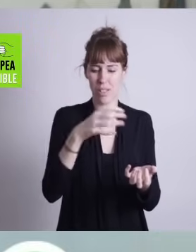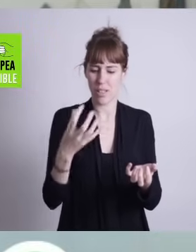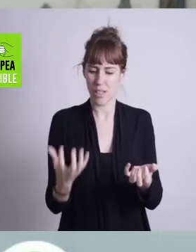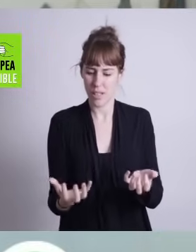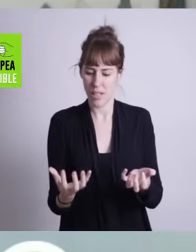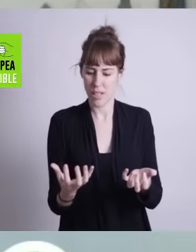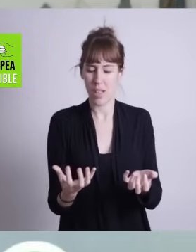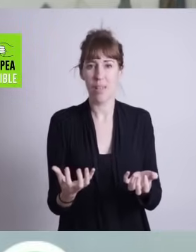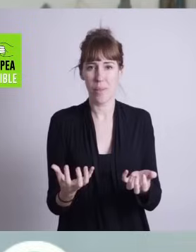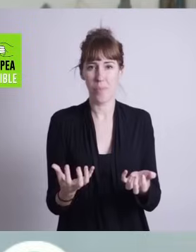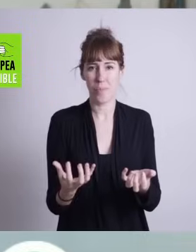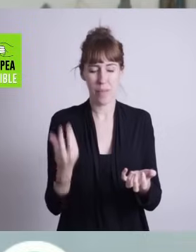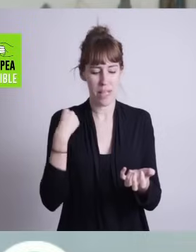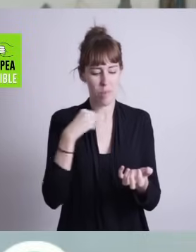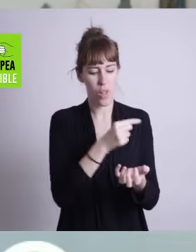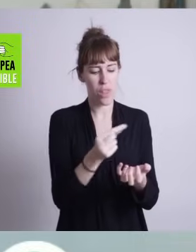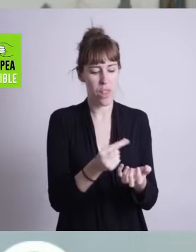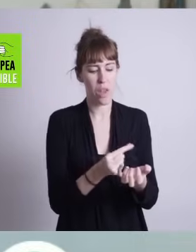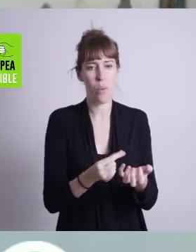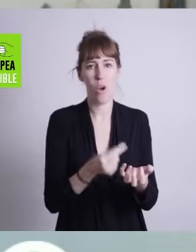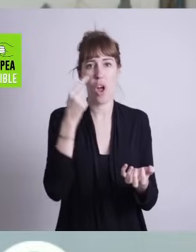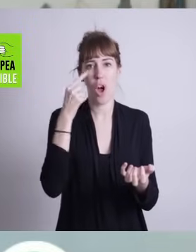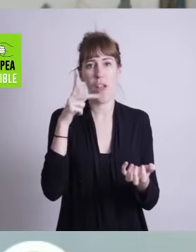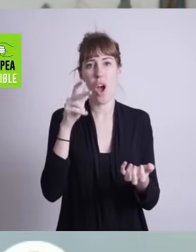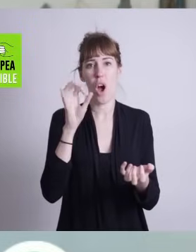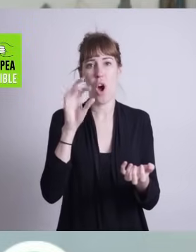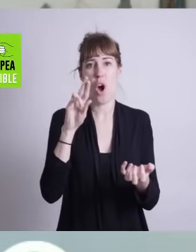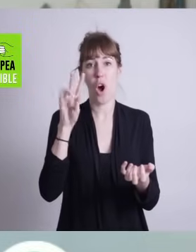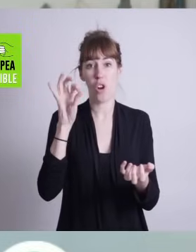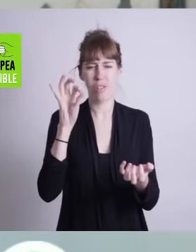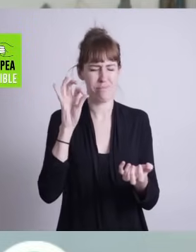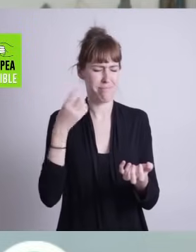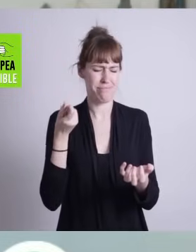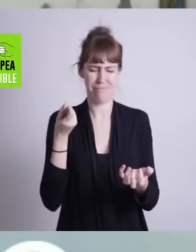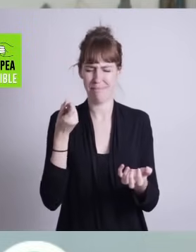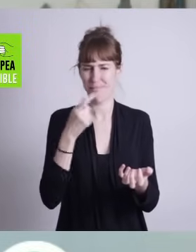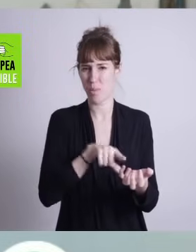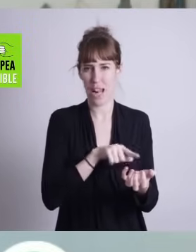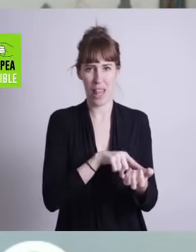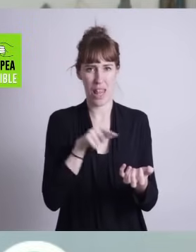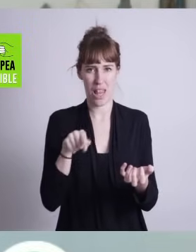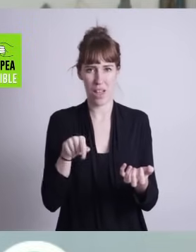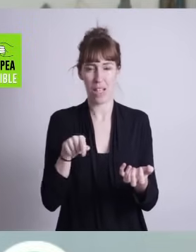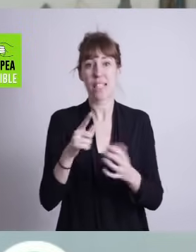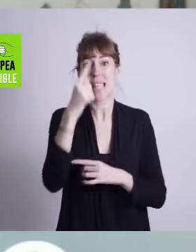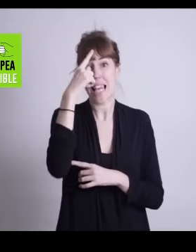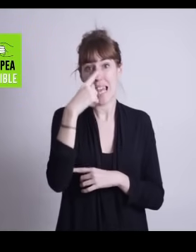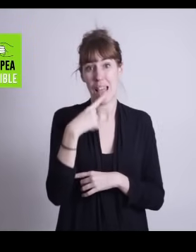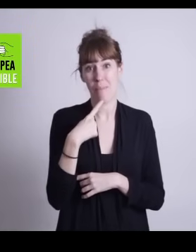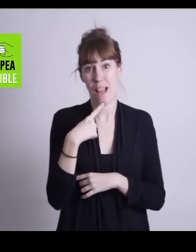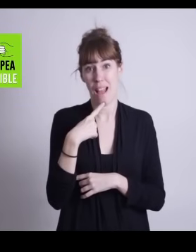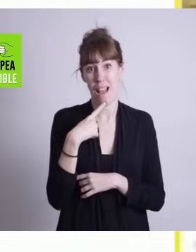en sí el dibujo del ojo de horus. Os voy a compartir la imagen para que podáis verlo